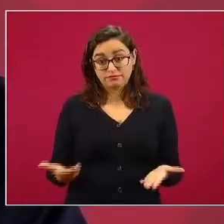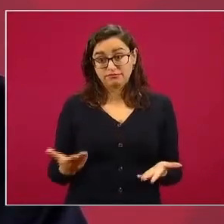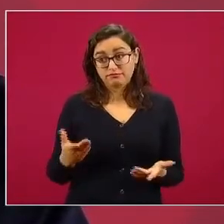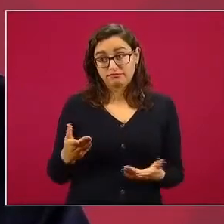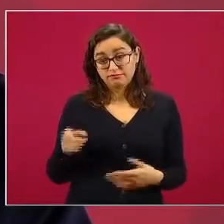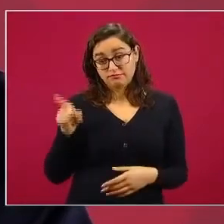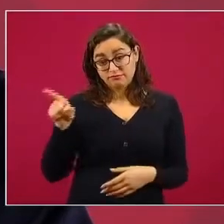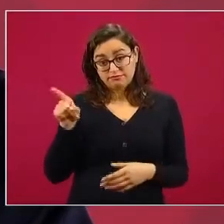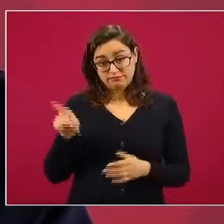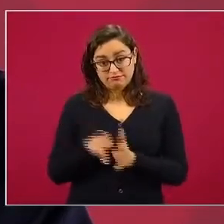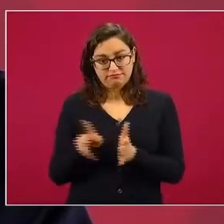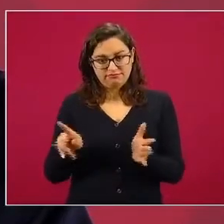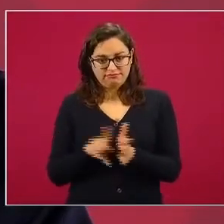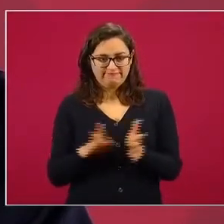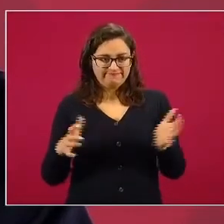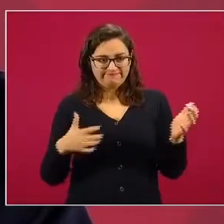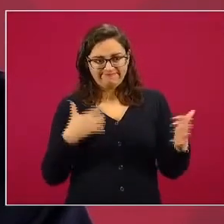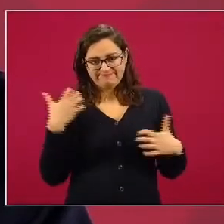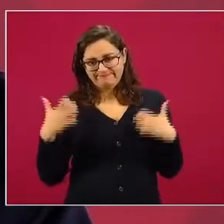nosotros,